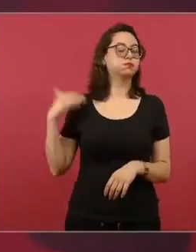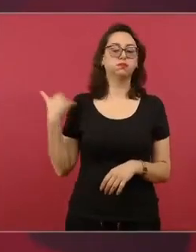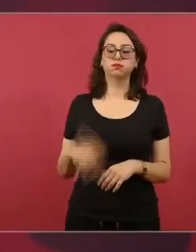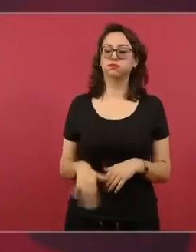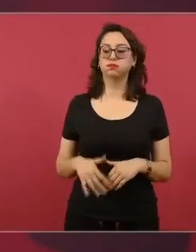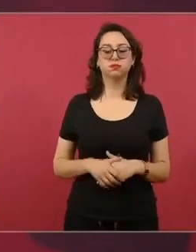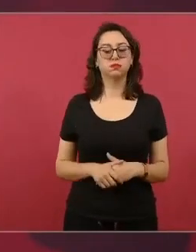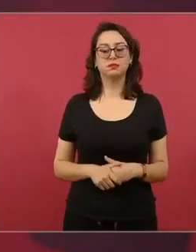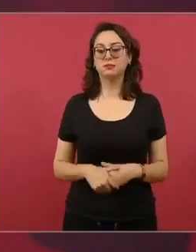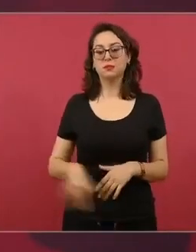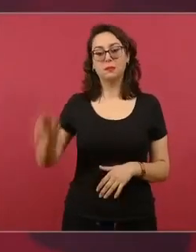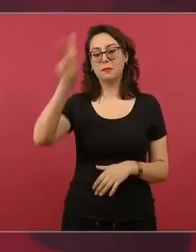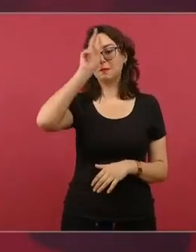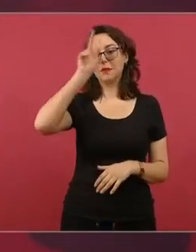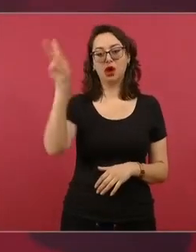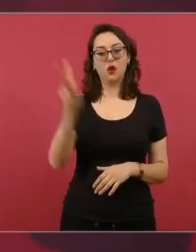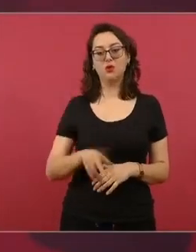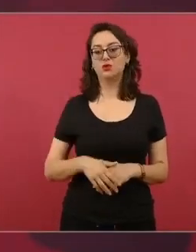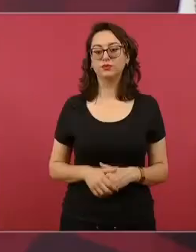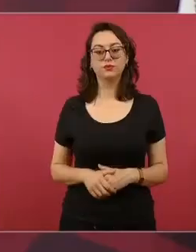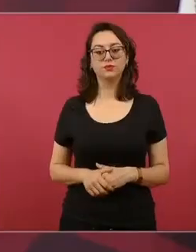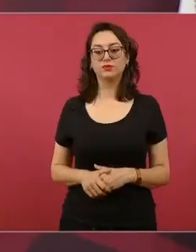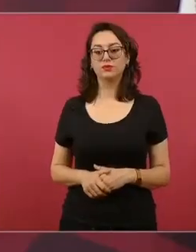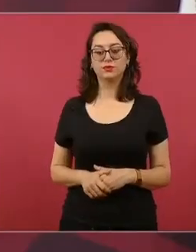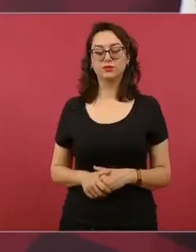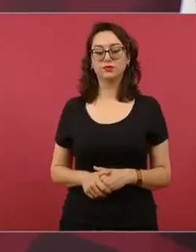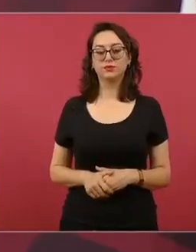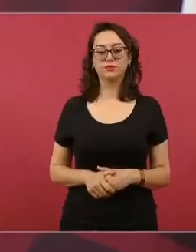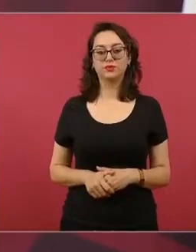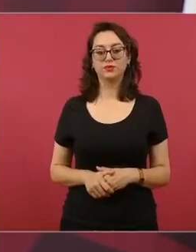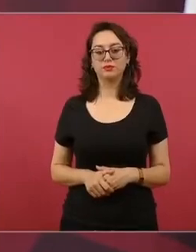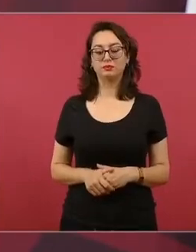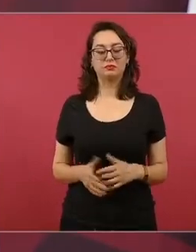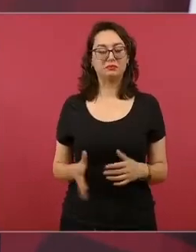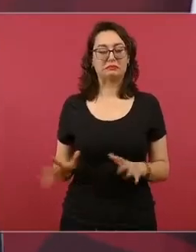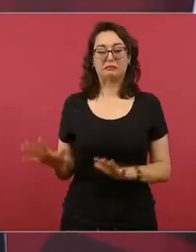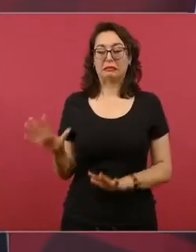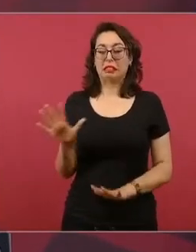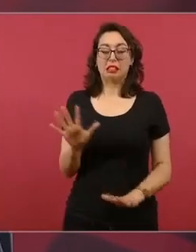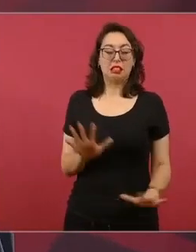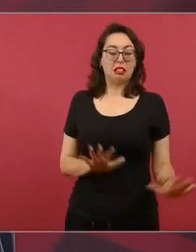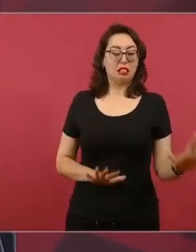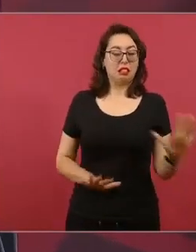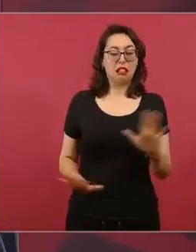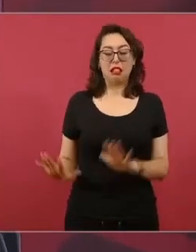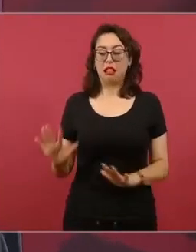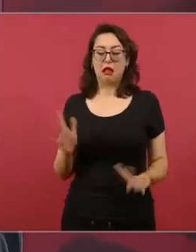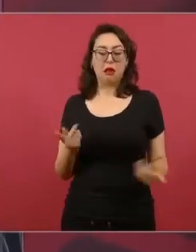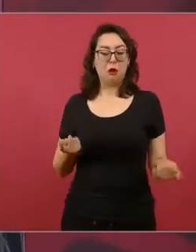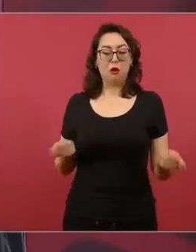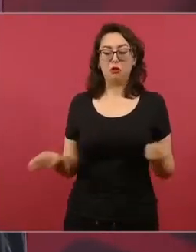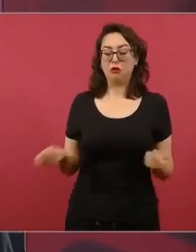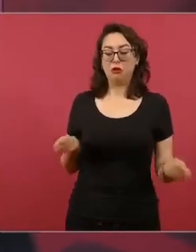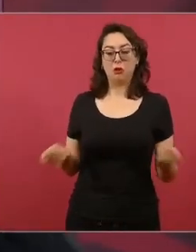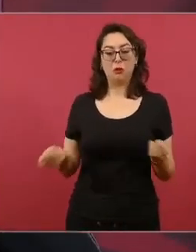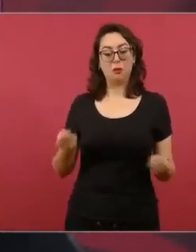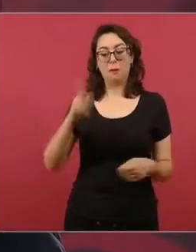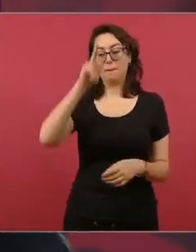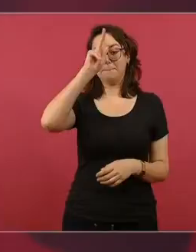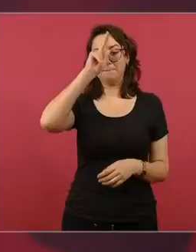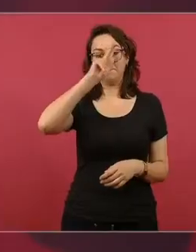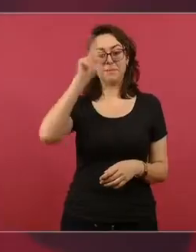un control tremendo, ¿sí? Y mucha manipulación, mucha, mucha manipulación.